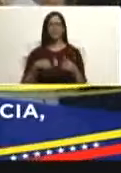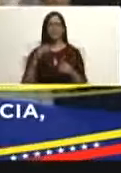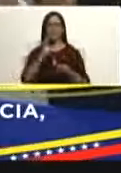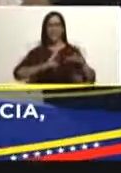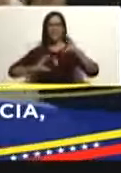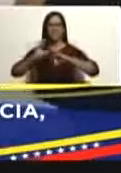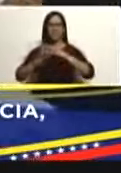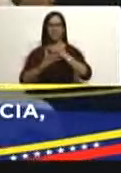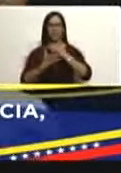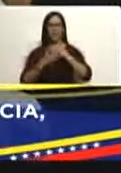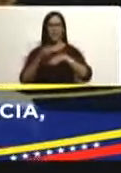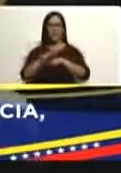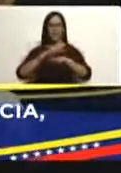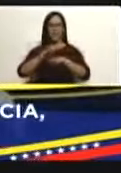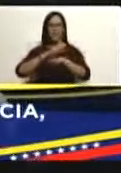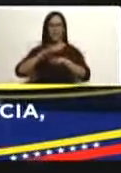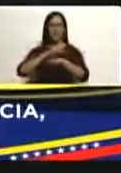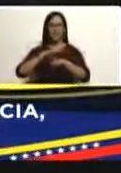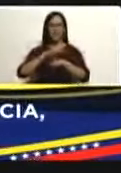y ministra.